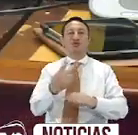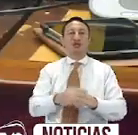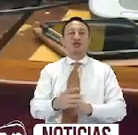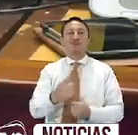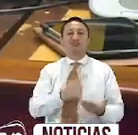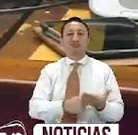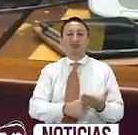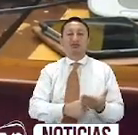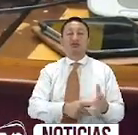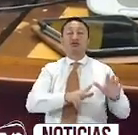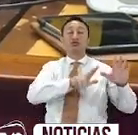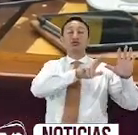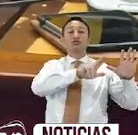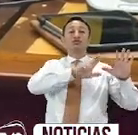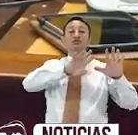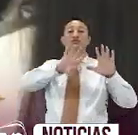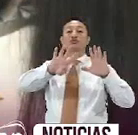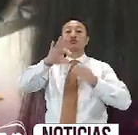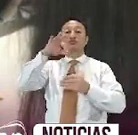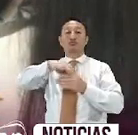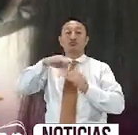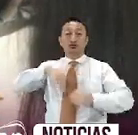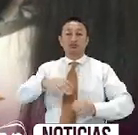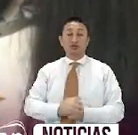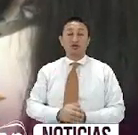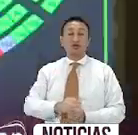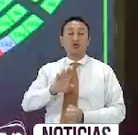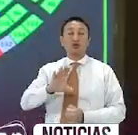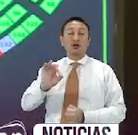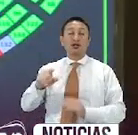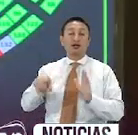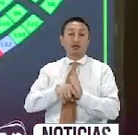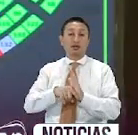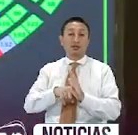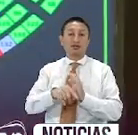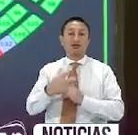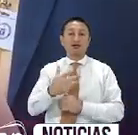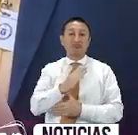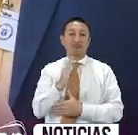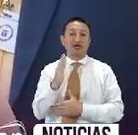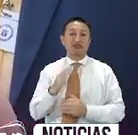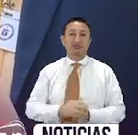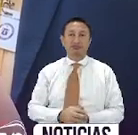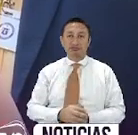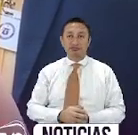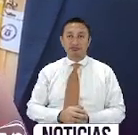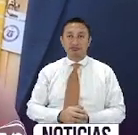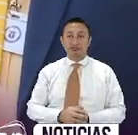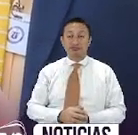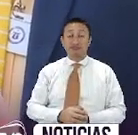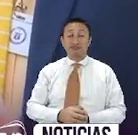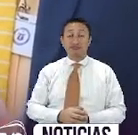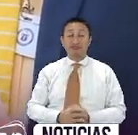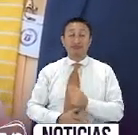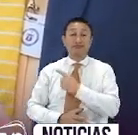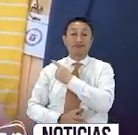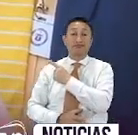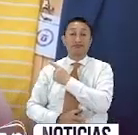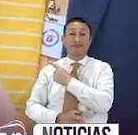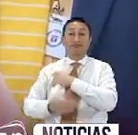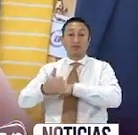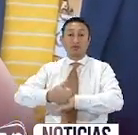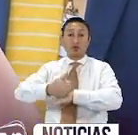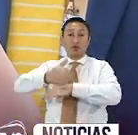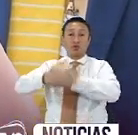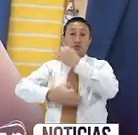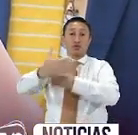con 89 votos afirmativos, 40 negativos y 3 abstenciones, se resolvió llamar a juicio político a Palencia